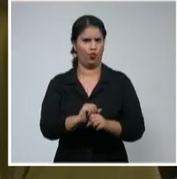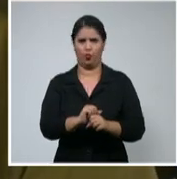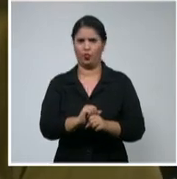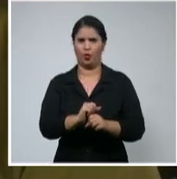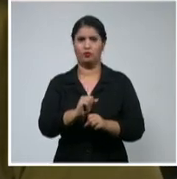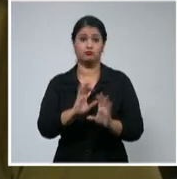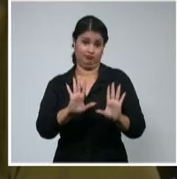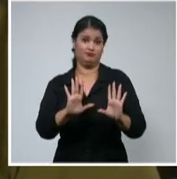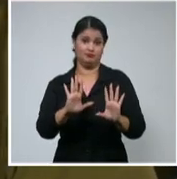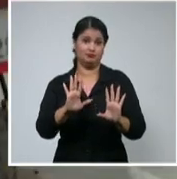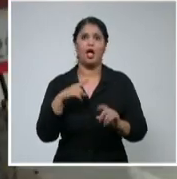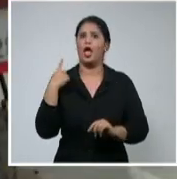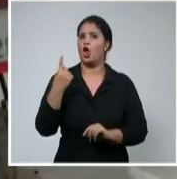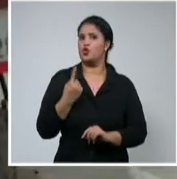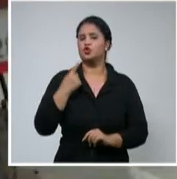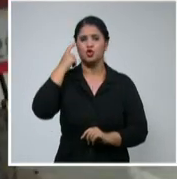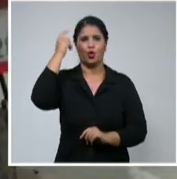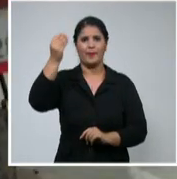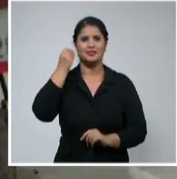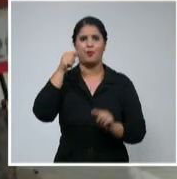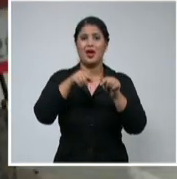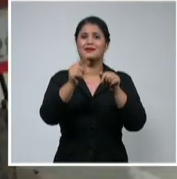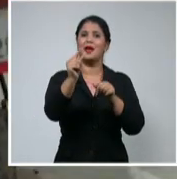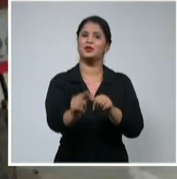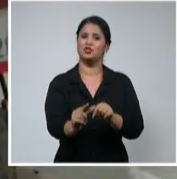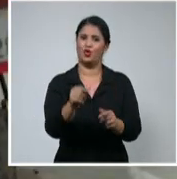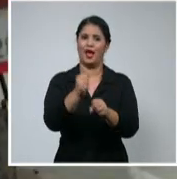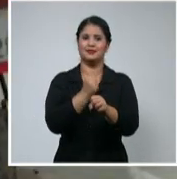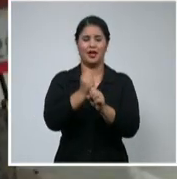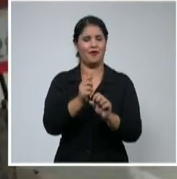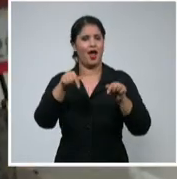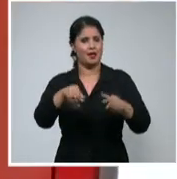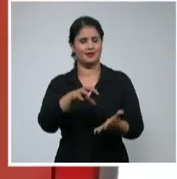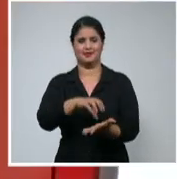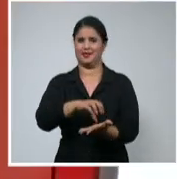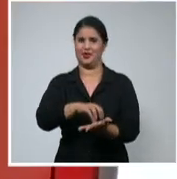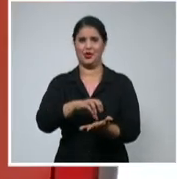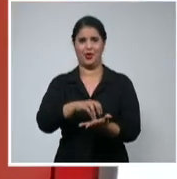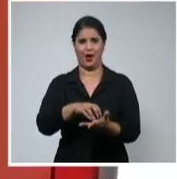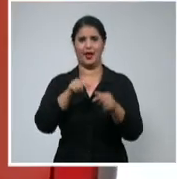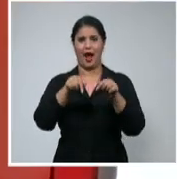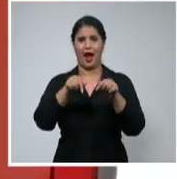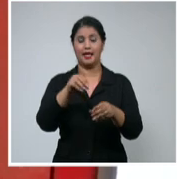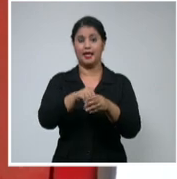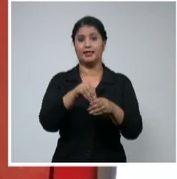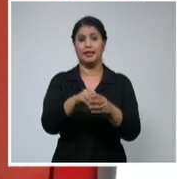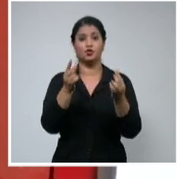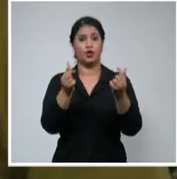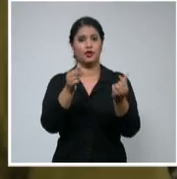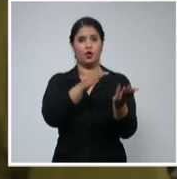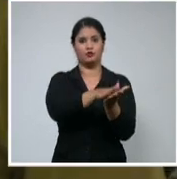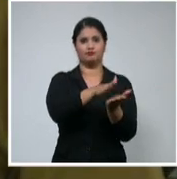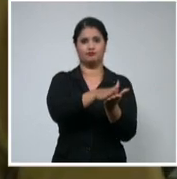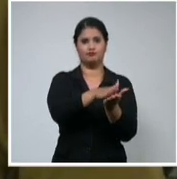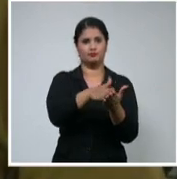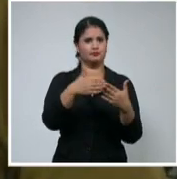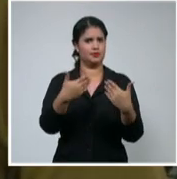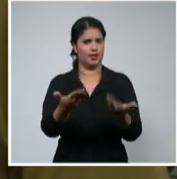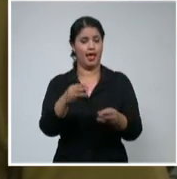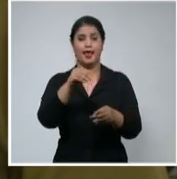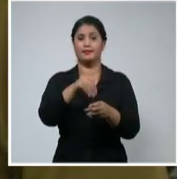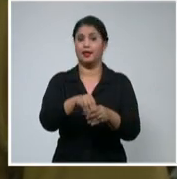que nos llamó la atención es que debió haber sido una persona que tenía total acceso al lugar. La caja fuerte se encontraba en uno de los lugares de la entidad